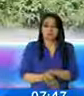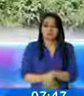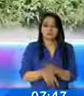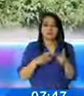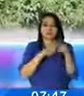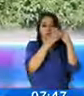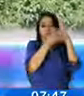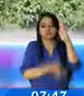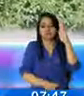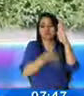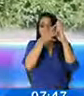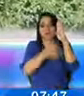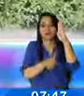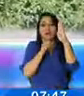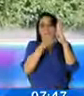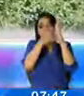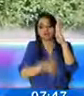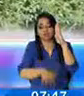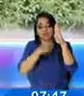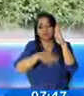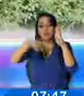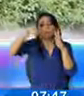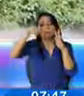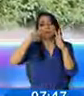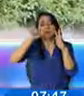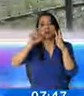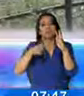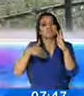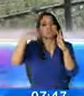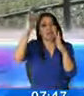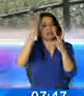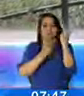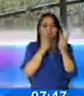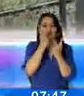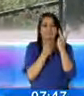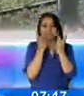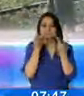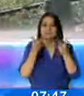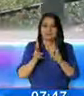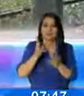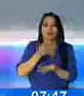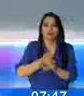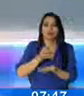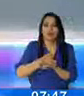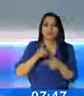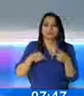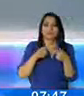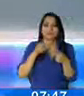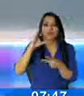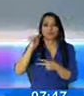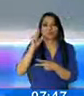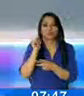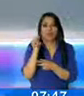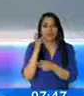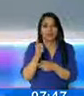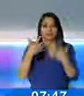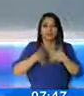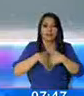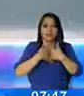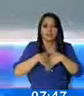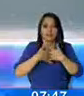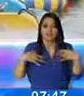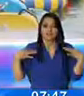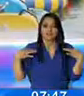de peguche son los sitios a donde más llegan los turistas en los feriados también está cotacachi y atuntaqui con sus industrias en cuero y